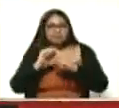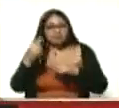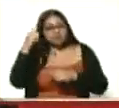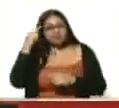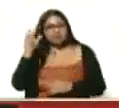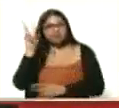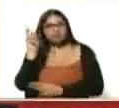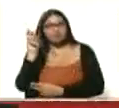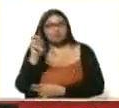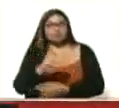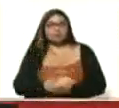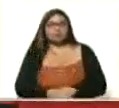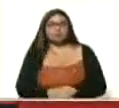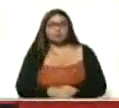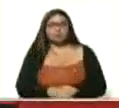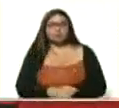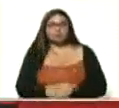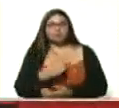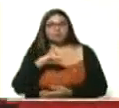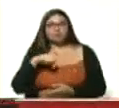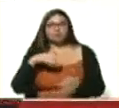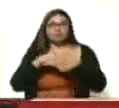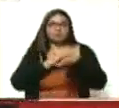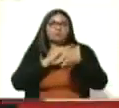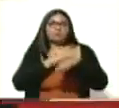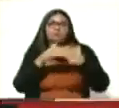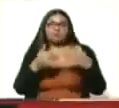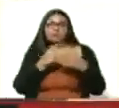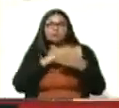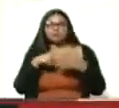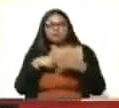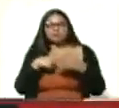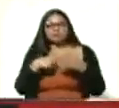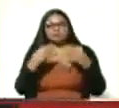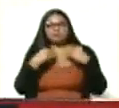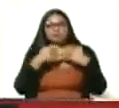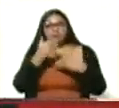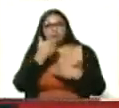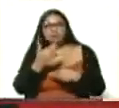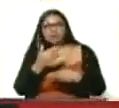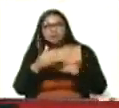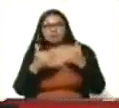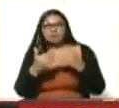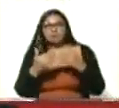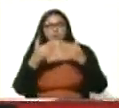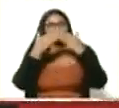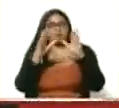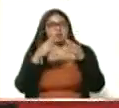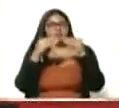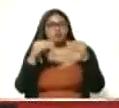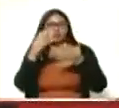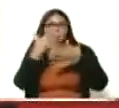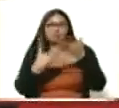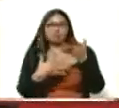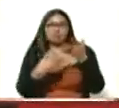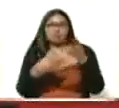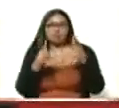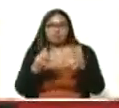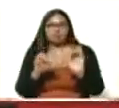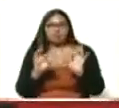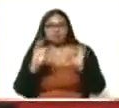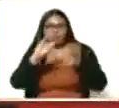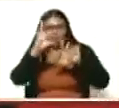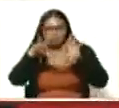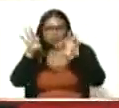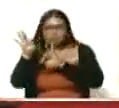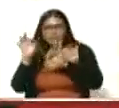viernes para el juez Escola, en donde se pide que, por favor se publiquen todos los documentos clasificados y no clasificados